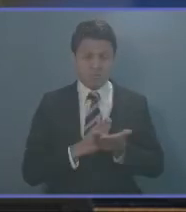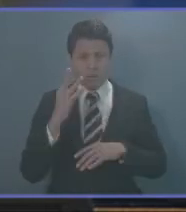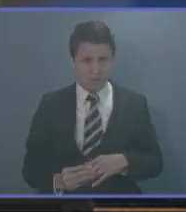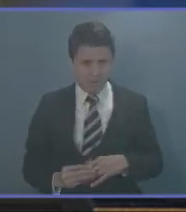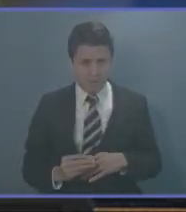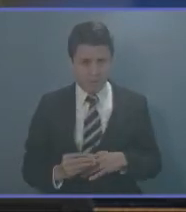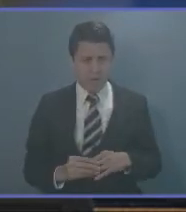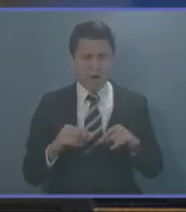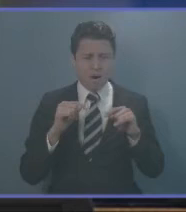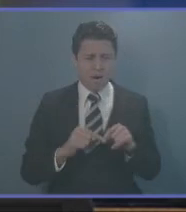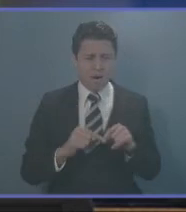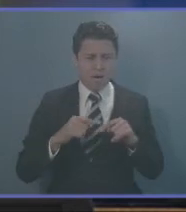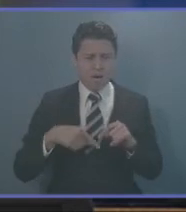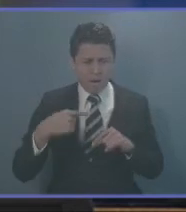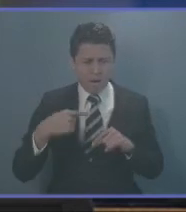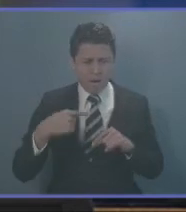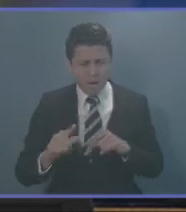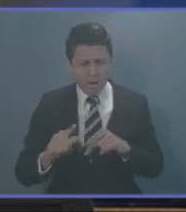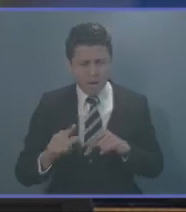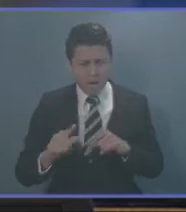hábiles siguientes a la